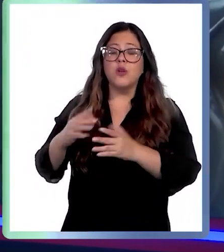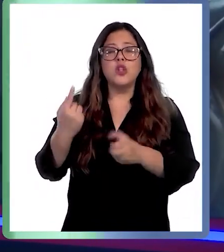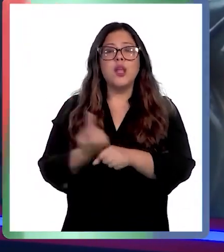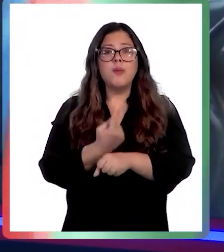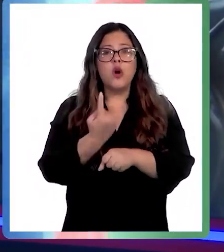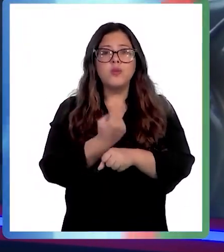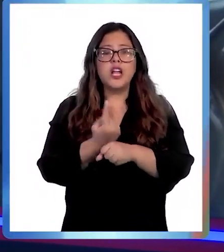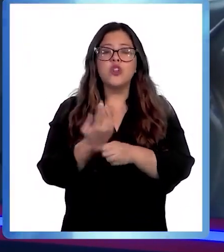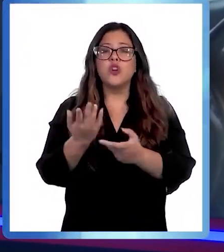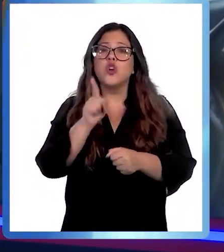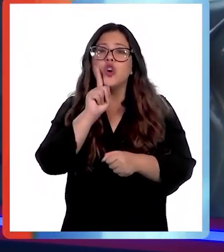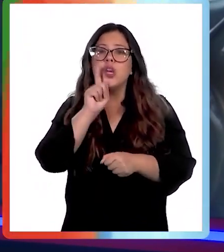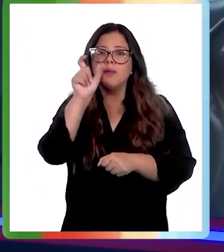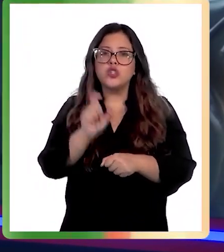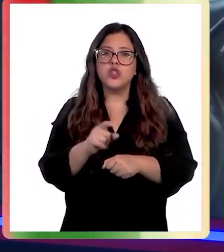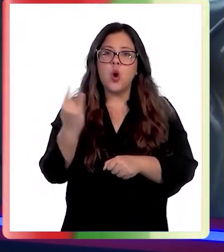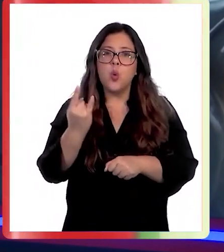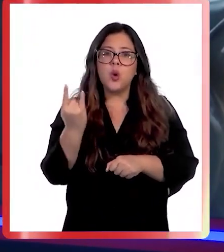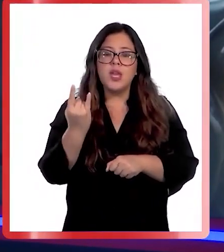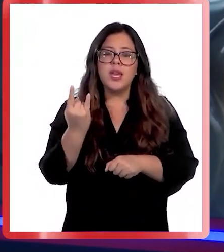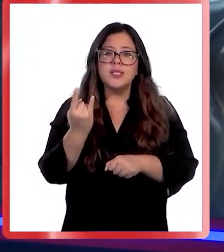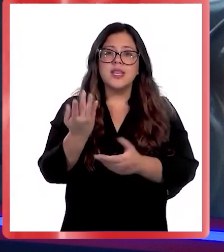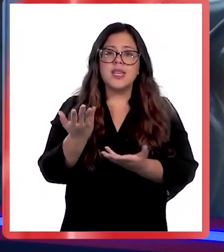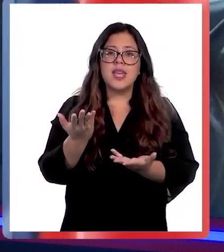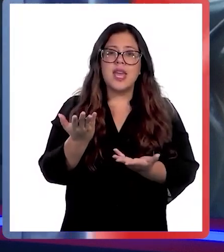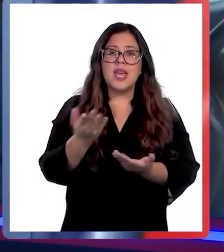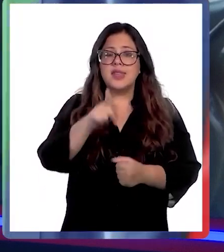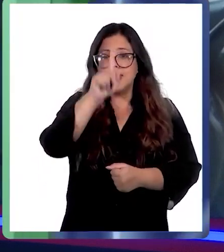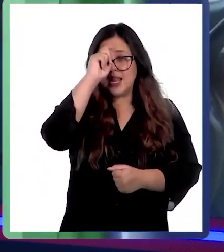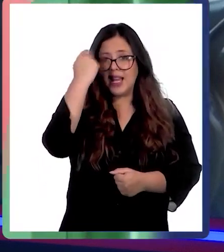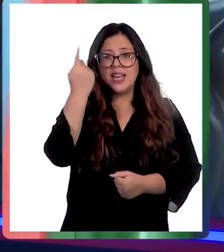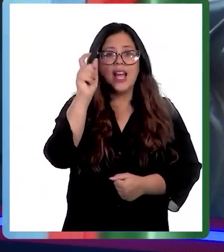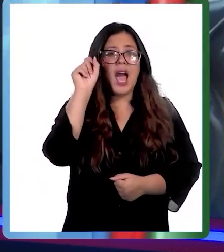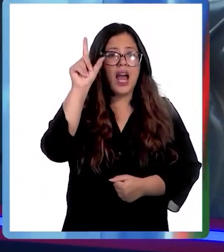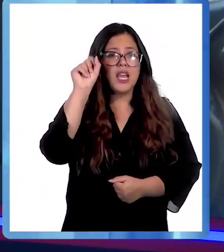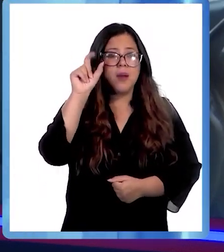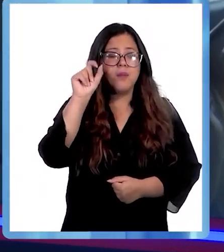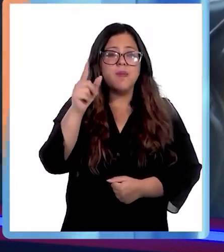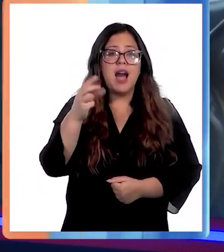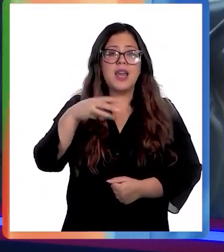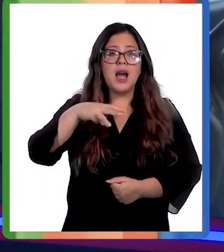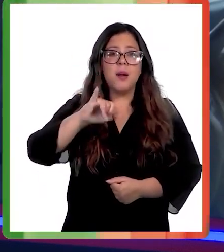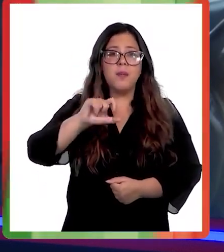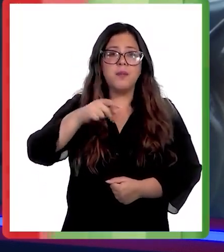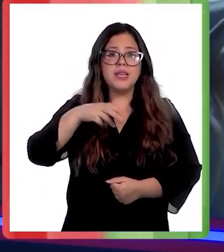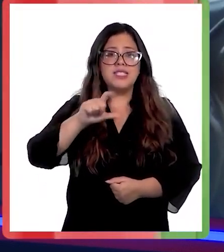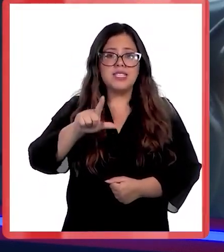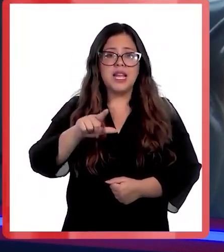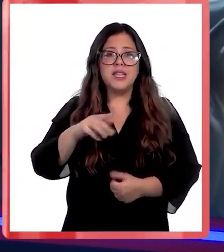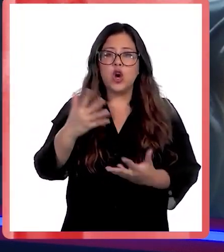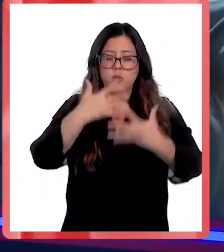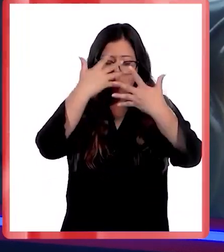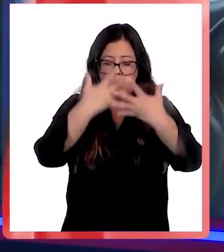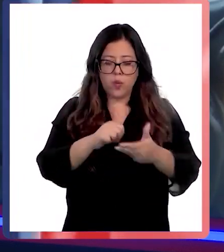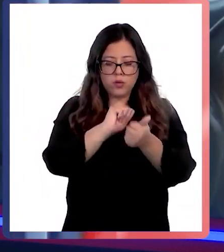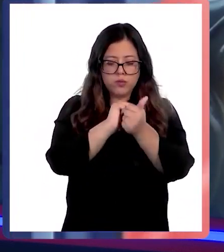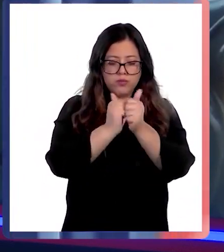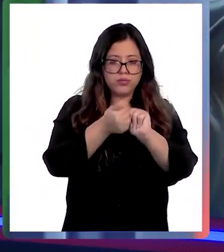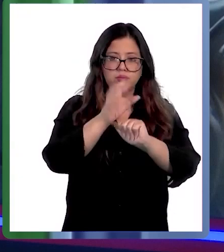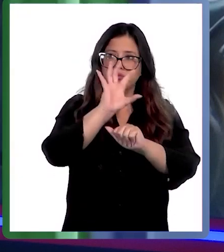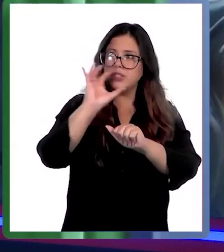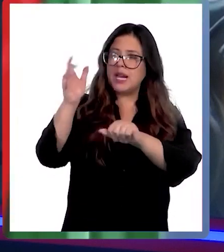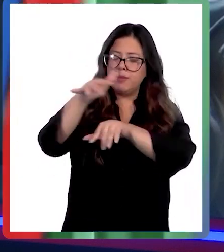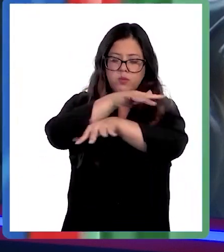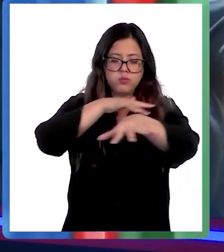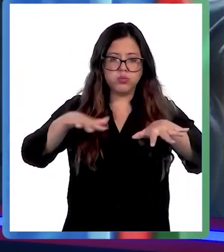estamos hablando entonces con el urgenciólogo de la clínica alemana Michel Rey sobre cómo los cuerpos se van a tener que adaptar al cambio climático y de